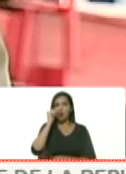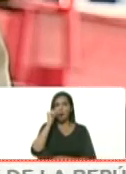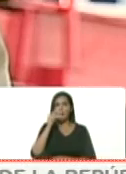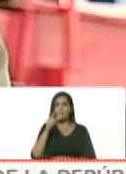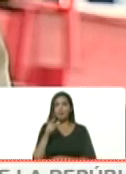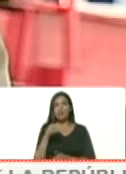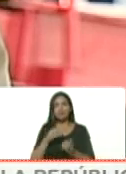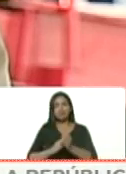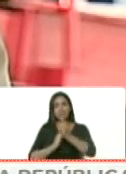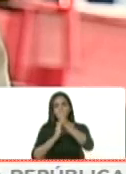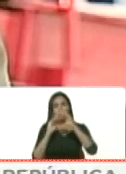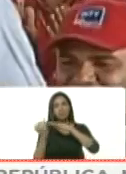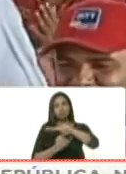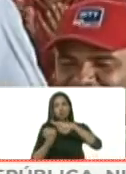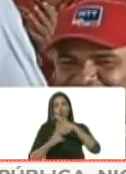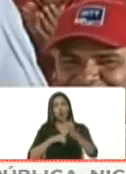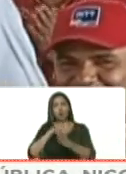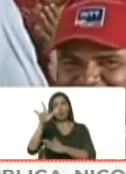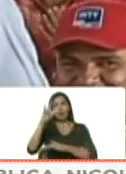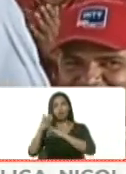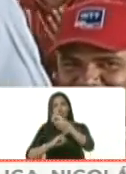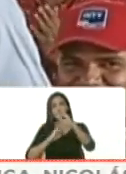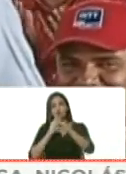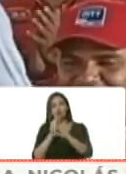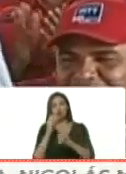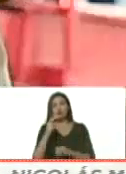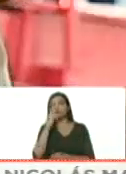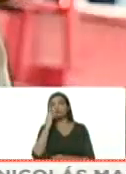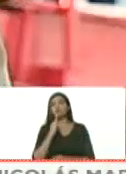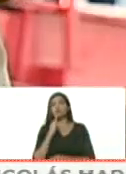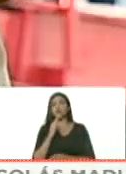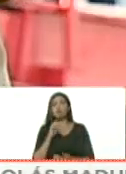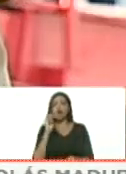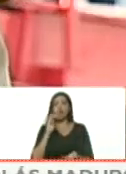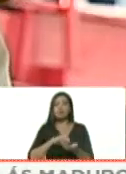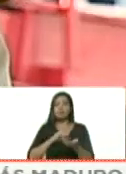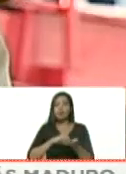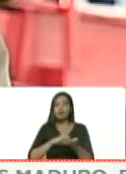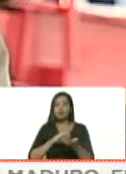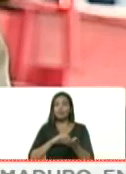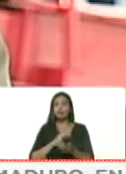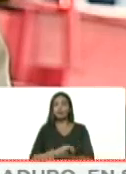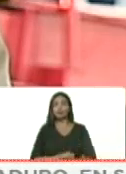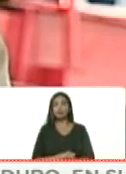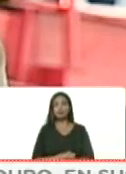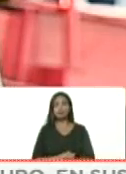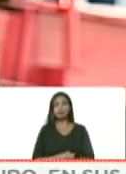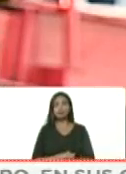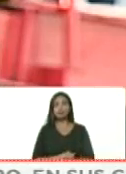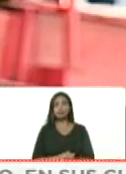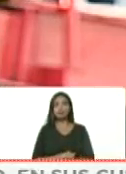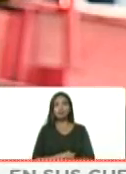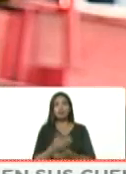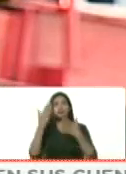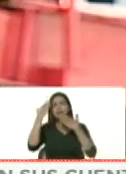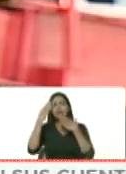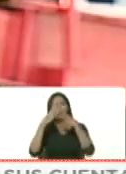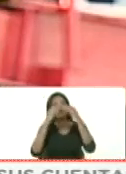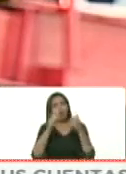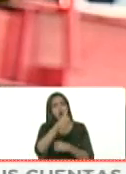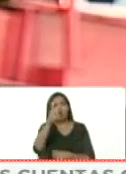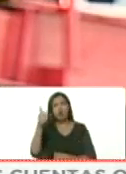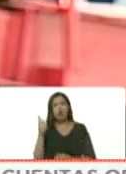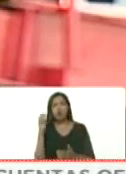director del Instituto Aeropuerto Internacional Simón Bolívar de Maiquetía. Mis saludos a todos,